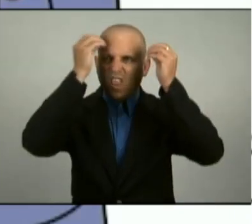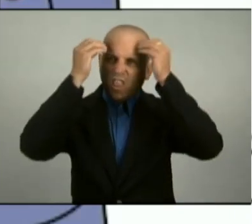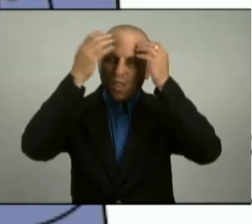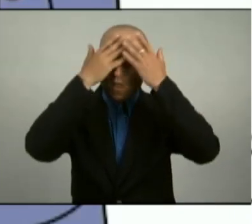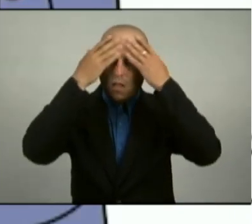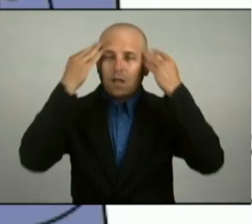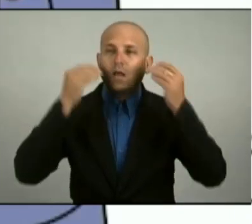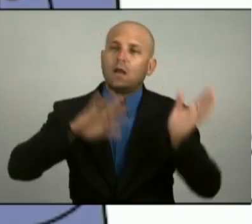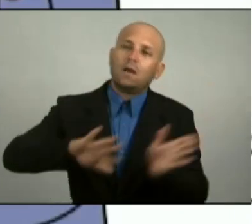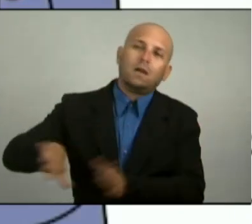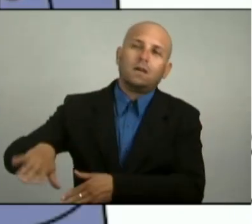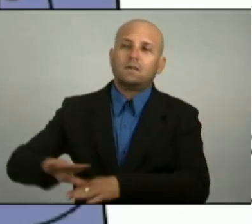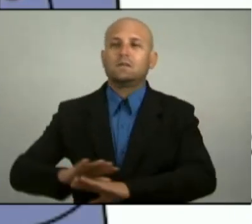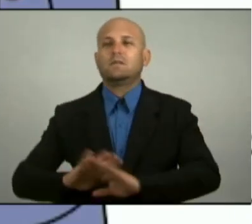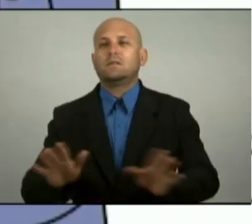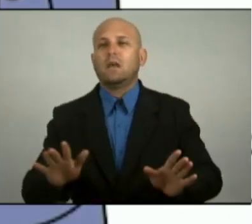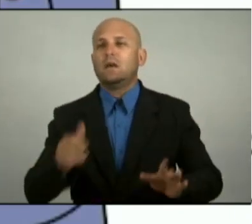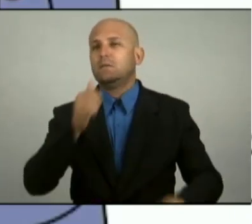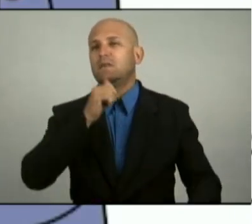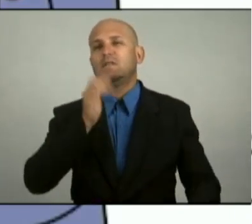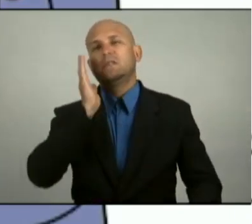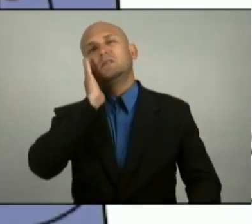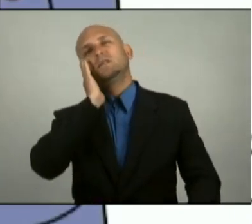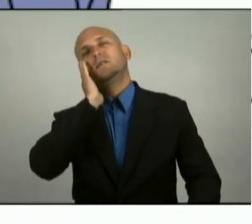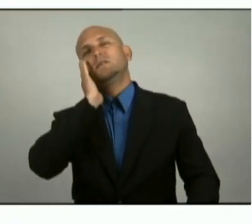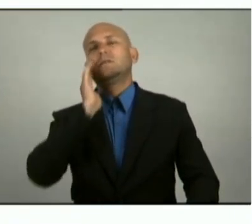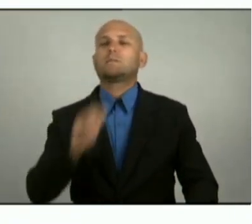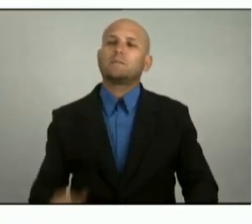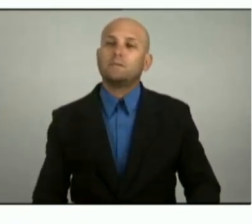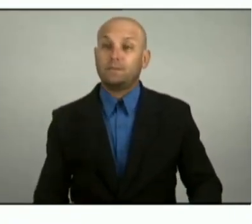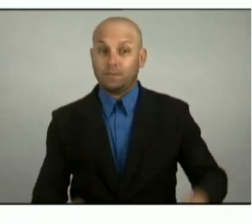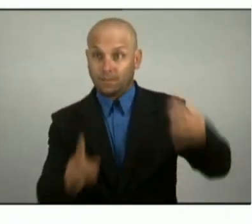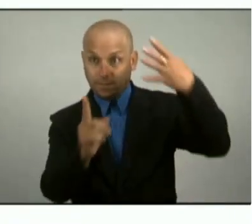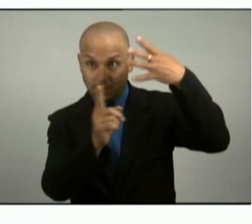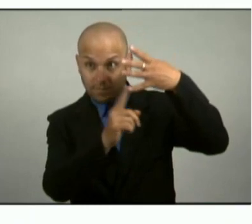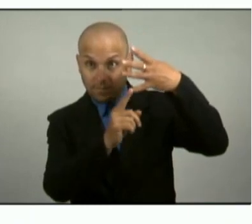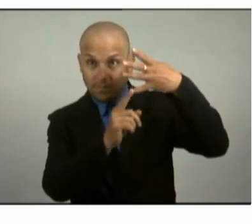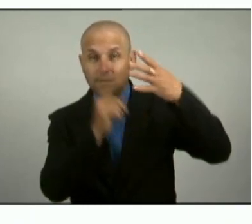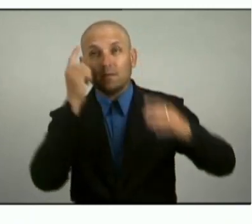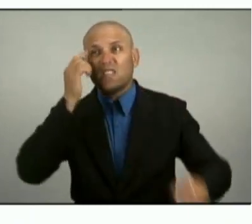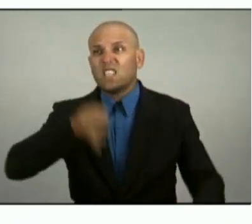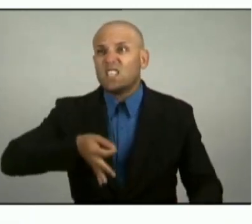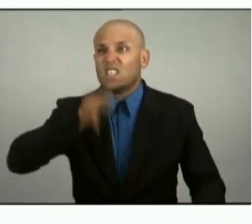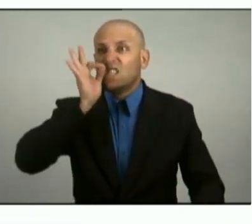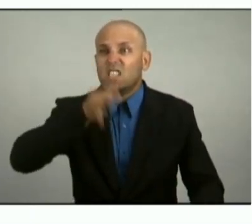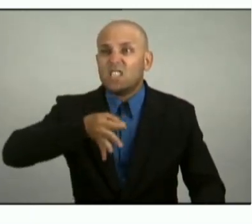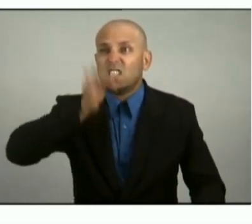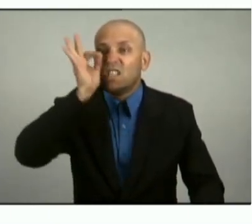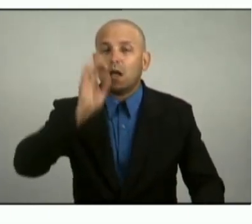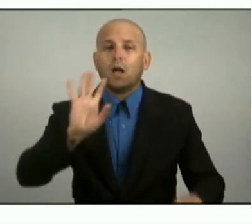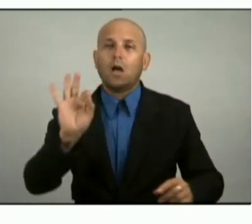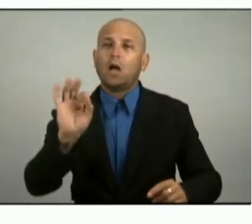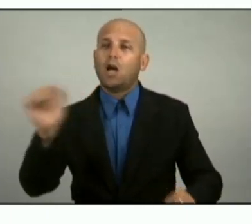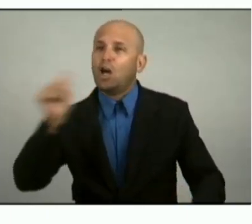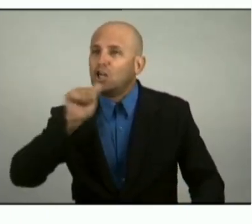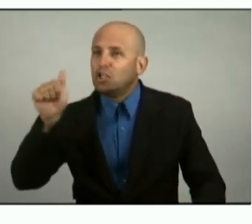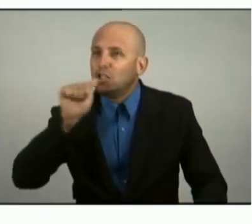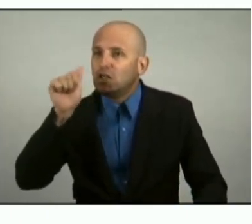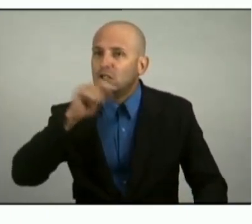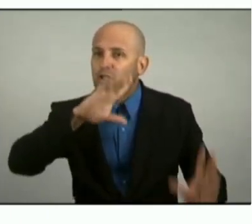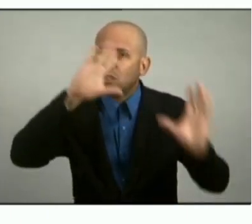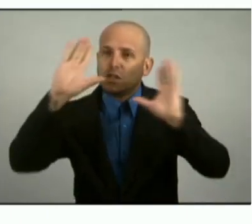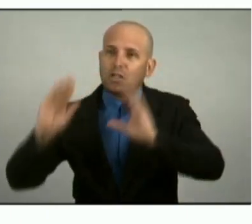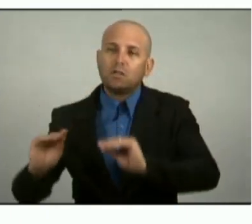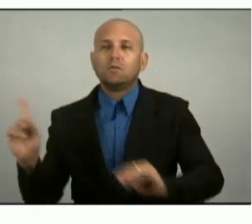ansiedad lo que puede facilitar el sueño cuarto limita la cafeína y el alcohol tanto la